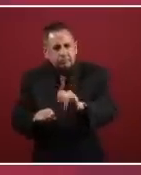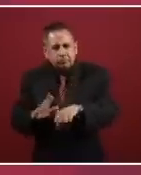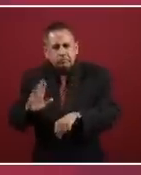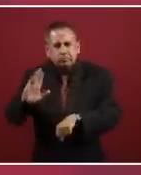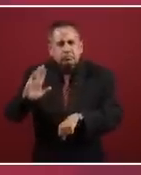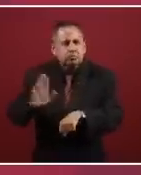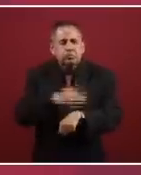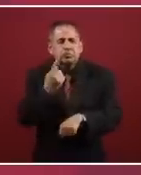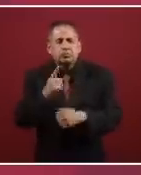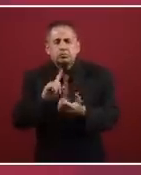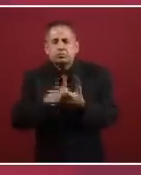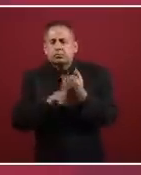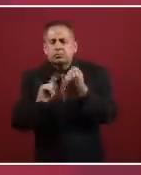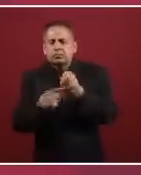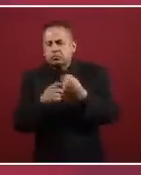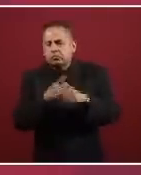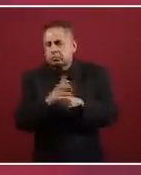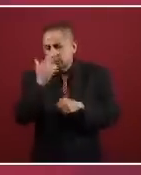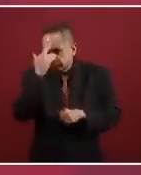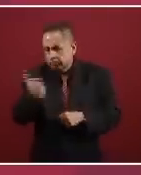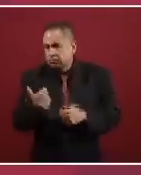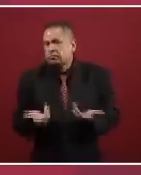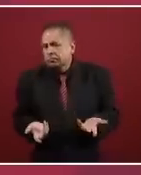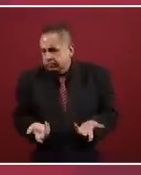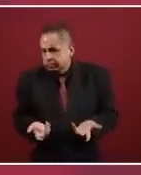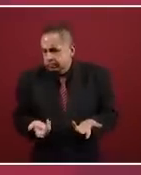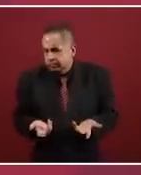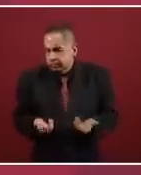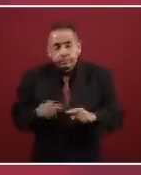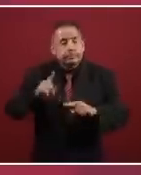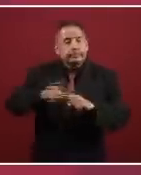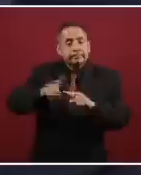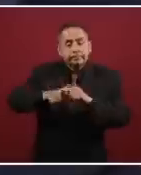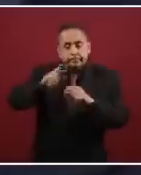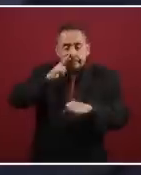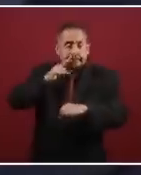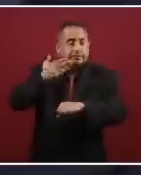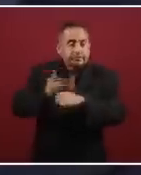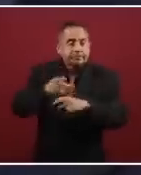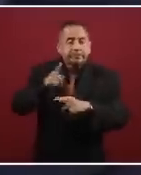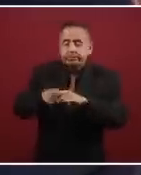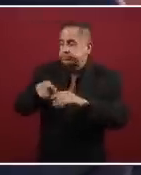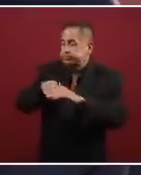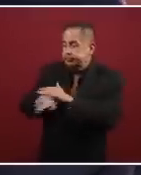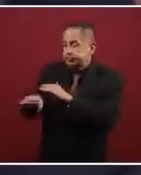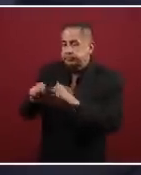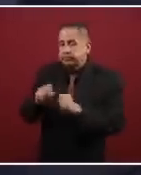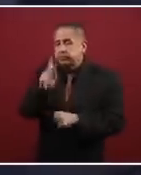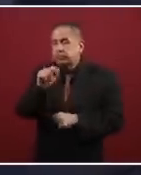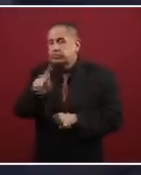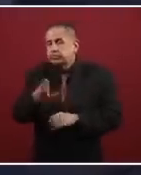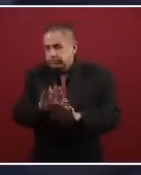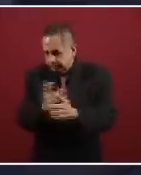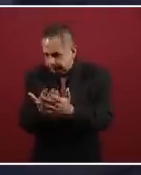lo informen quienes son responsables de este plan.